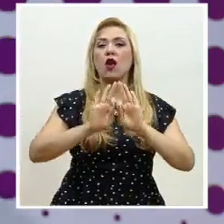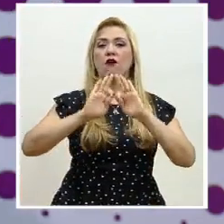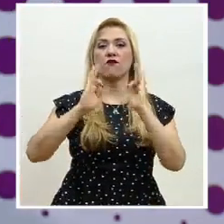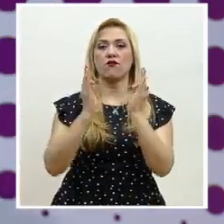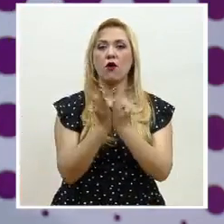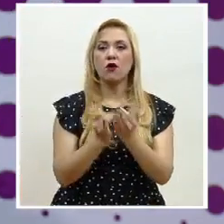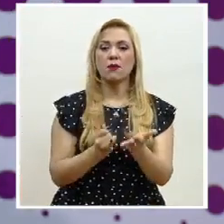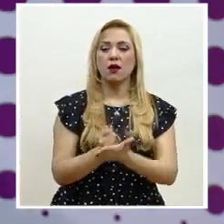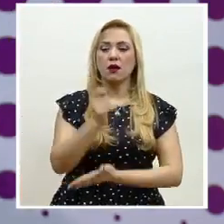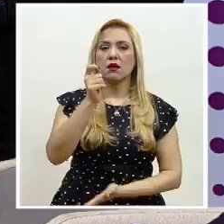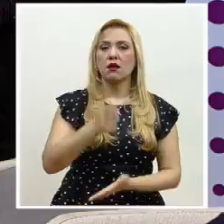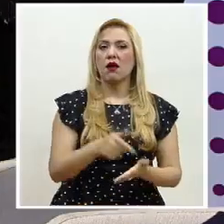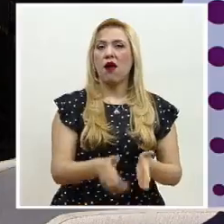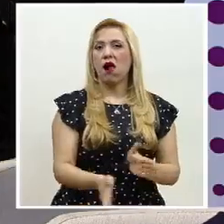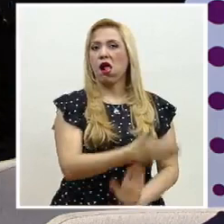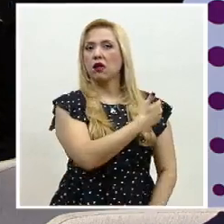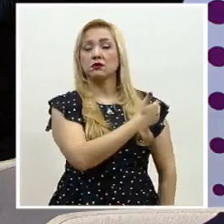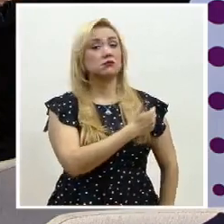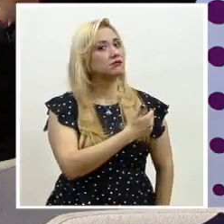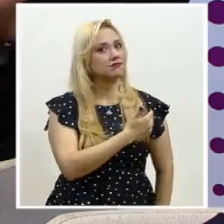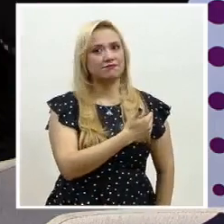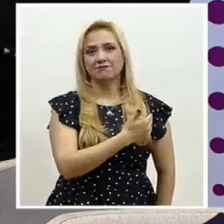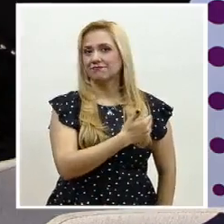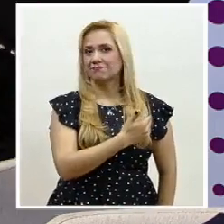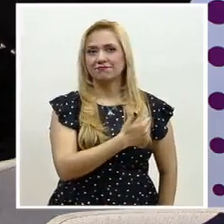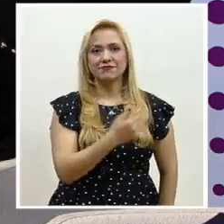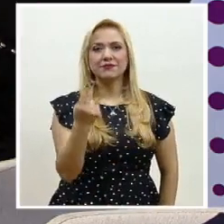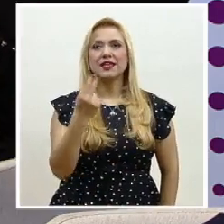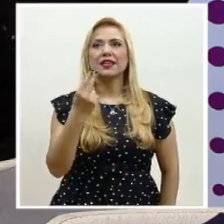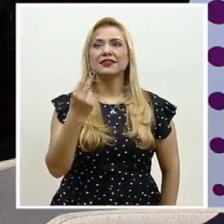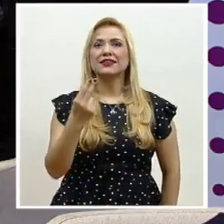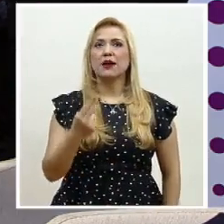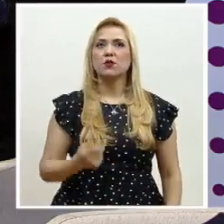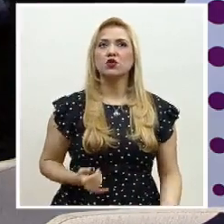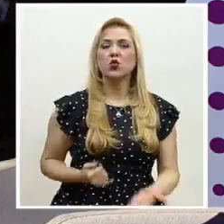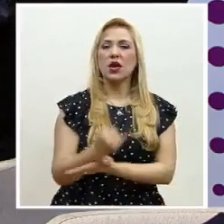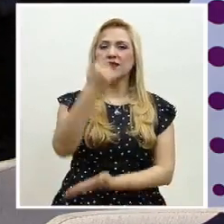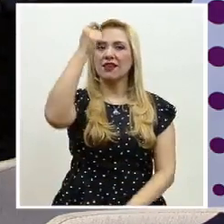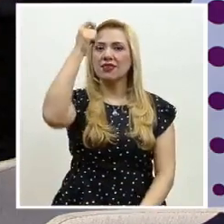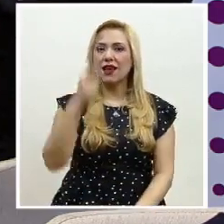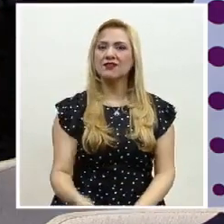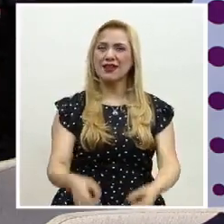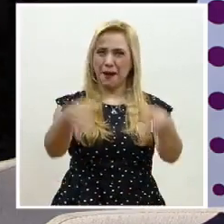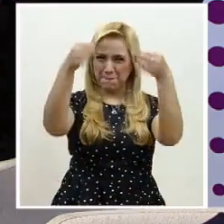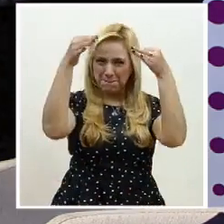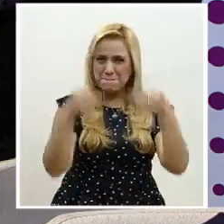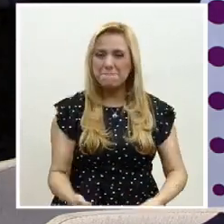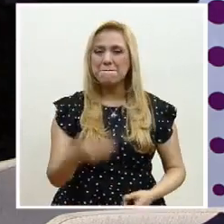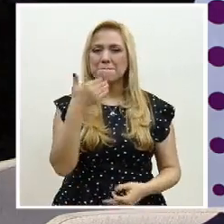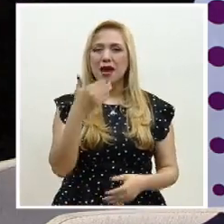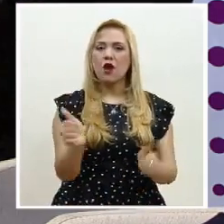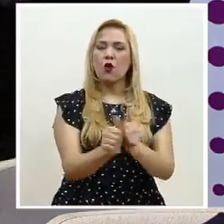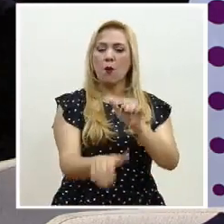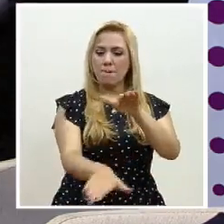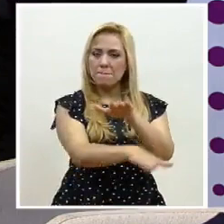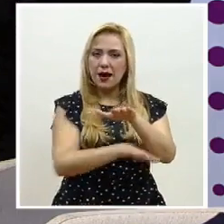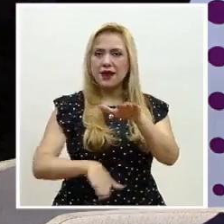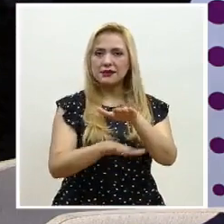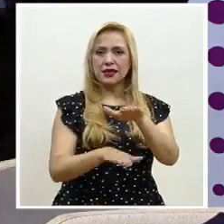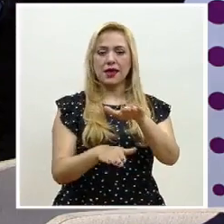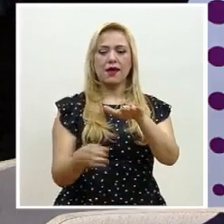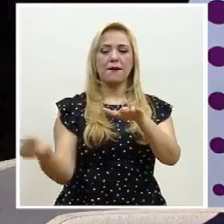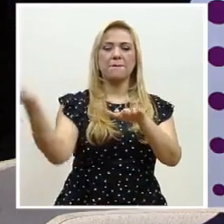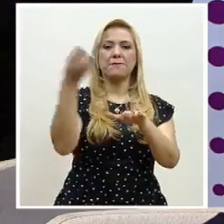famosas, etcétera, difícilmente vamos a poder llegar a lo bonito de la sentencia, digamos, ¿no? Este es como el terreno árido, el de terracería. antes de llegar